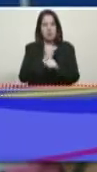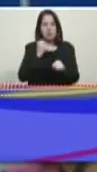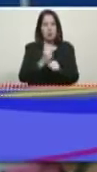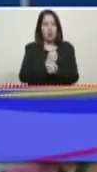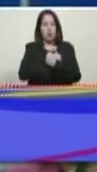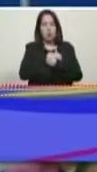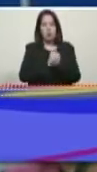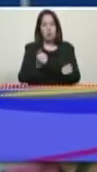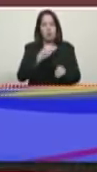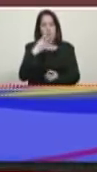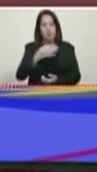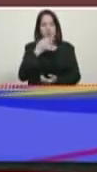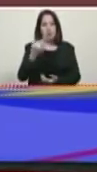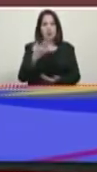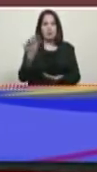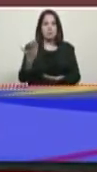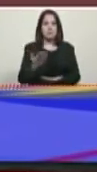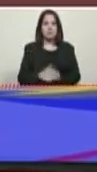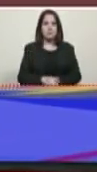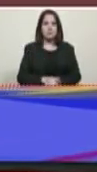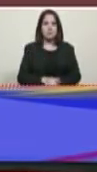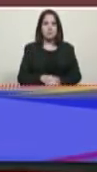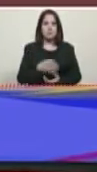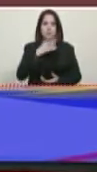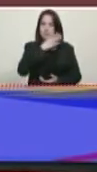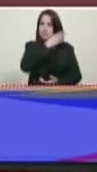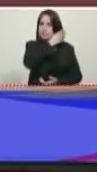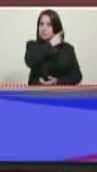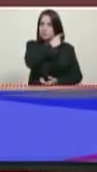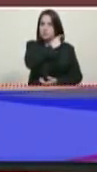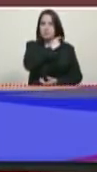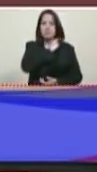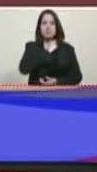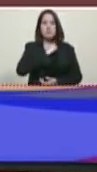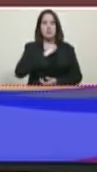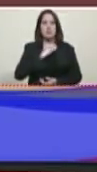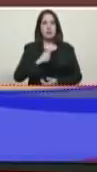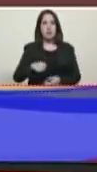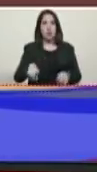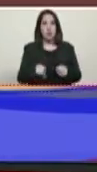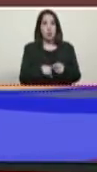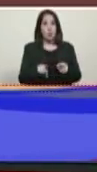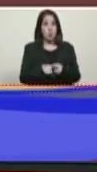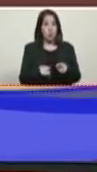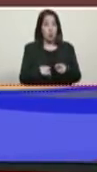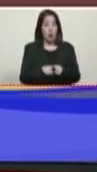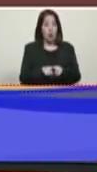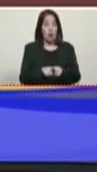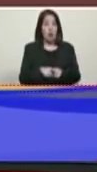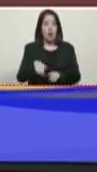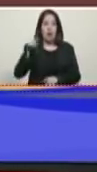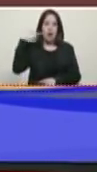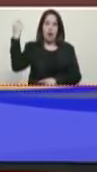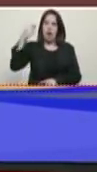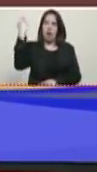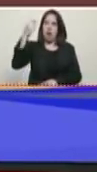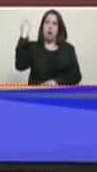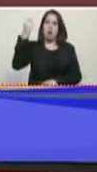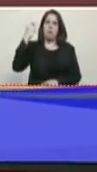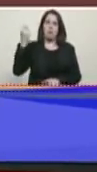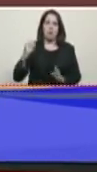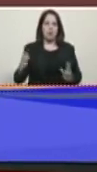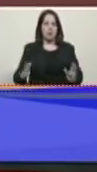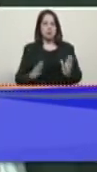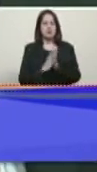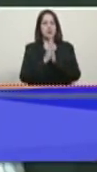atar el guante buenas tardes bueno igualmente en el estado apure gobernador carrizal san fernando de